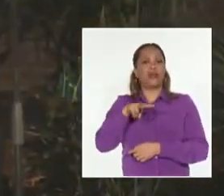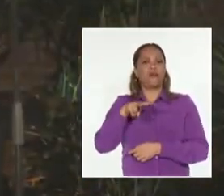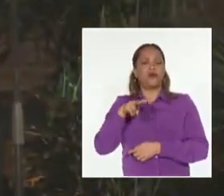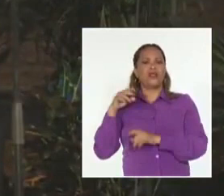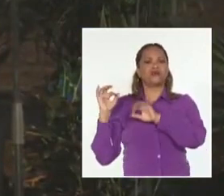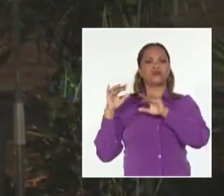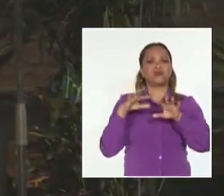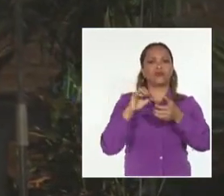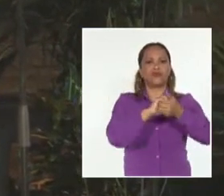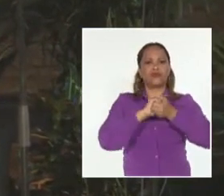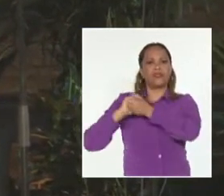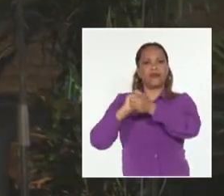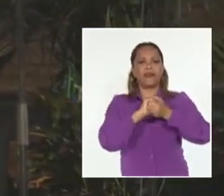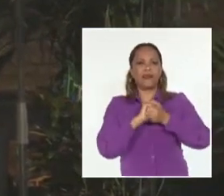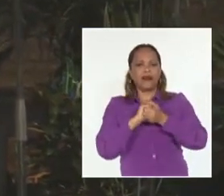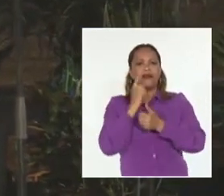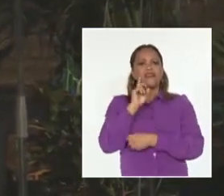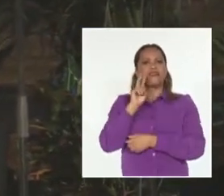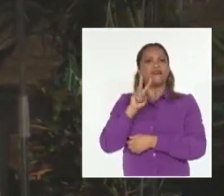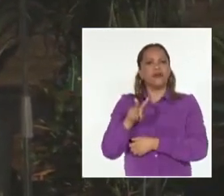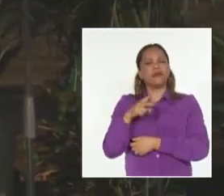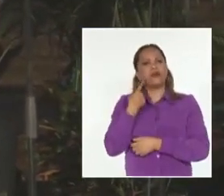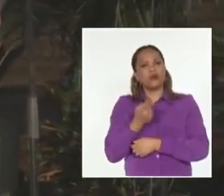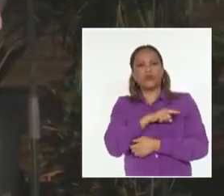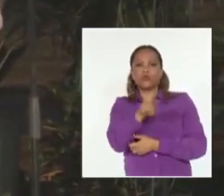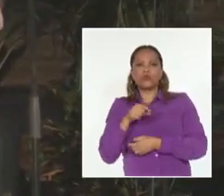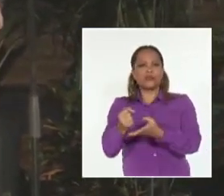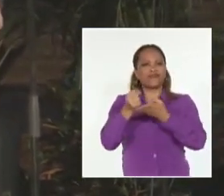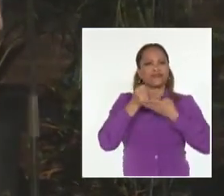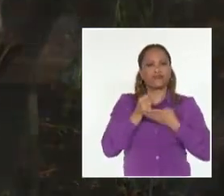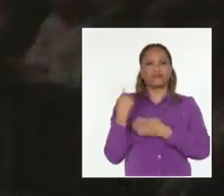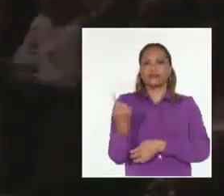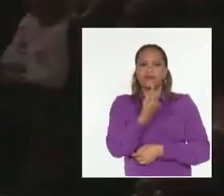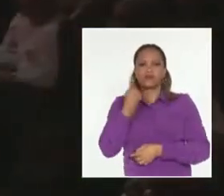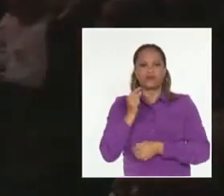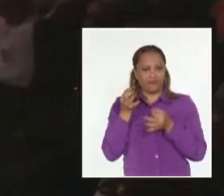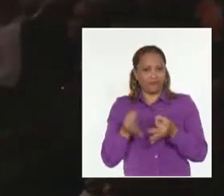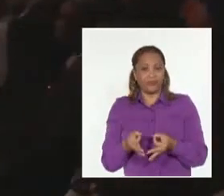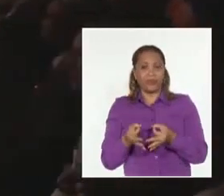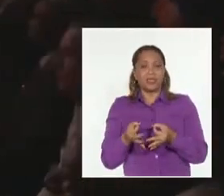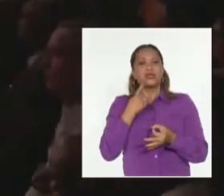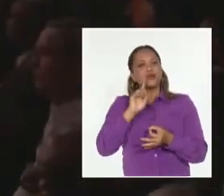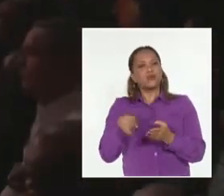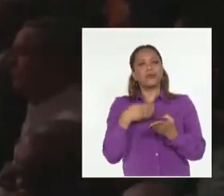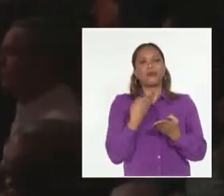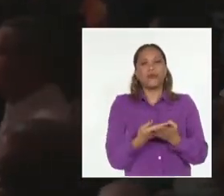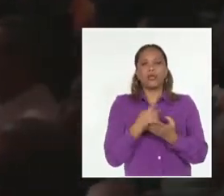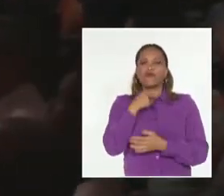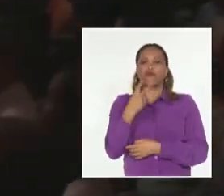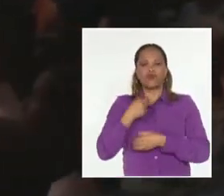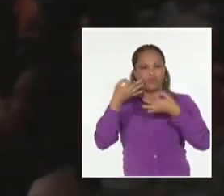solidaridad, este empeño de ustedes por apoyarnos precisamente con lo que ustedes han propuesto con voces